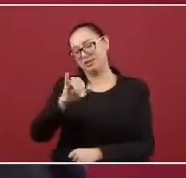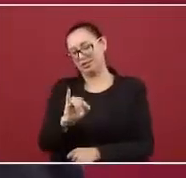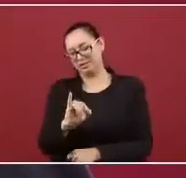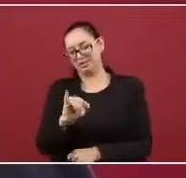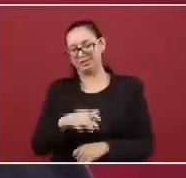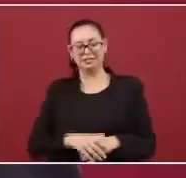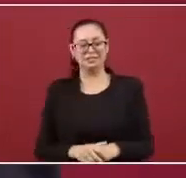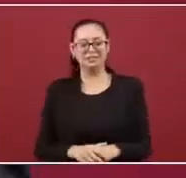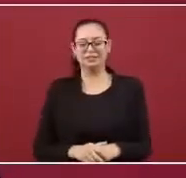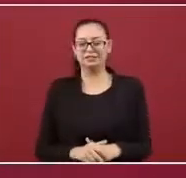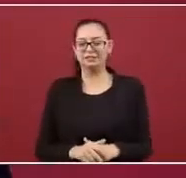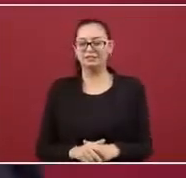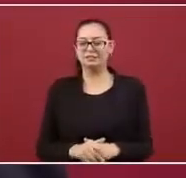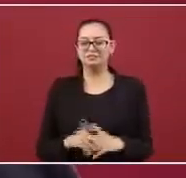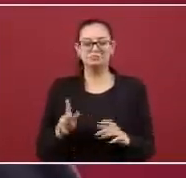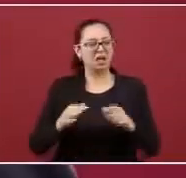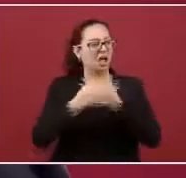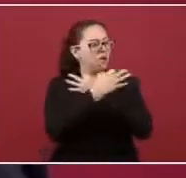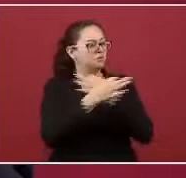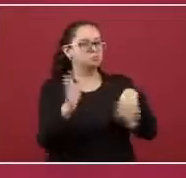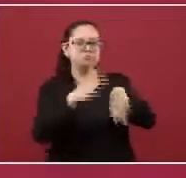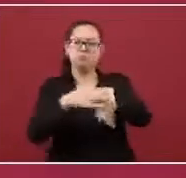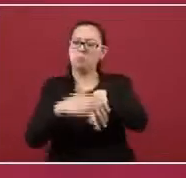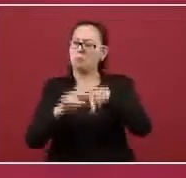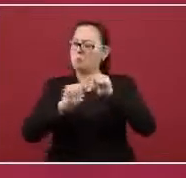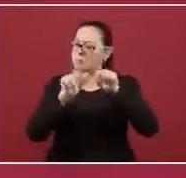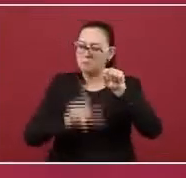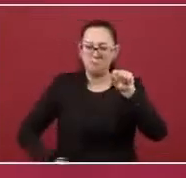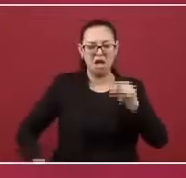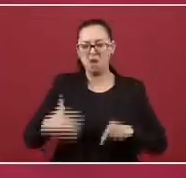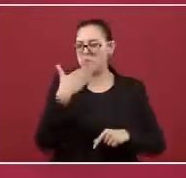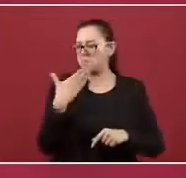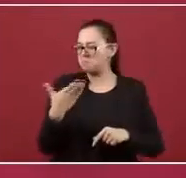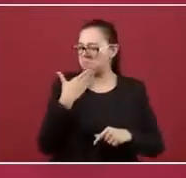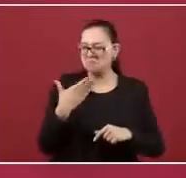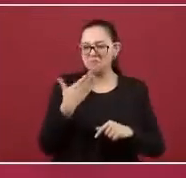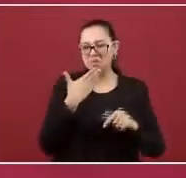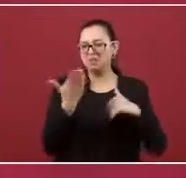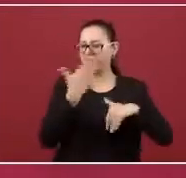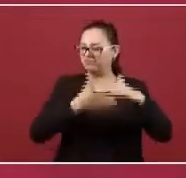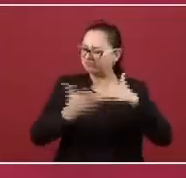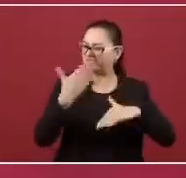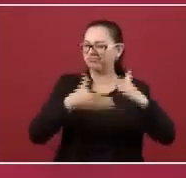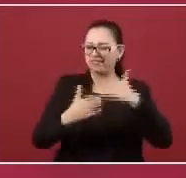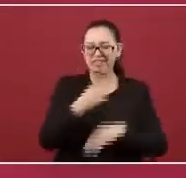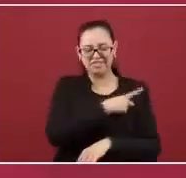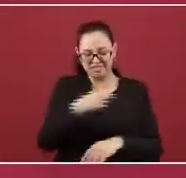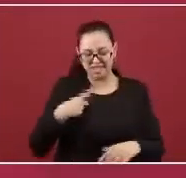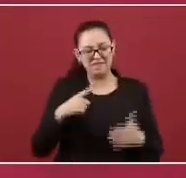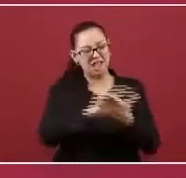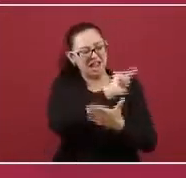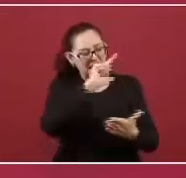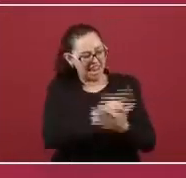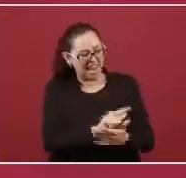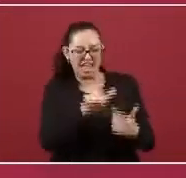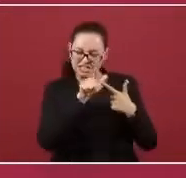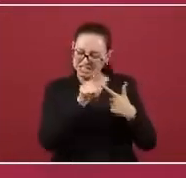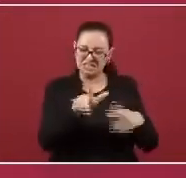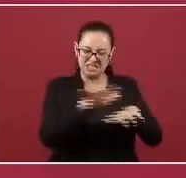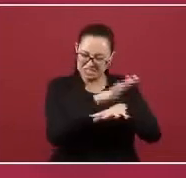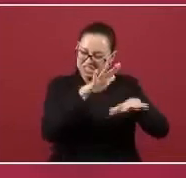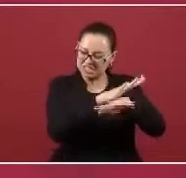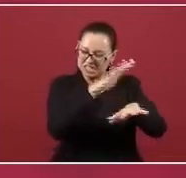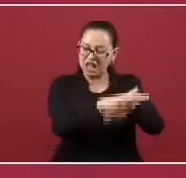declaró de que iba muy bien México y que debía que seguir con las reformas. ¿Saben dónde está ese personaje